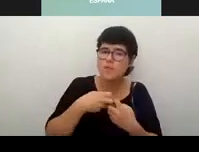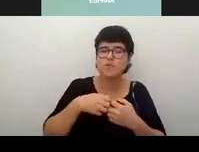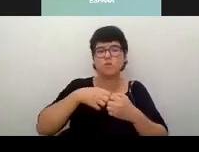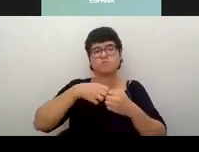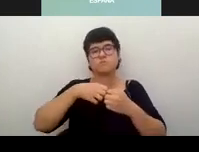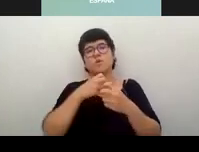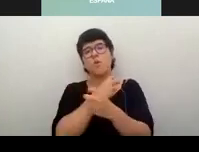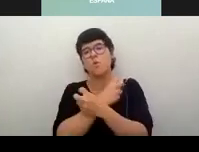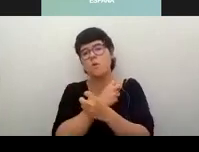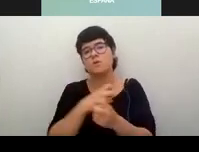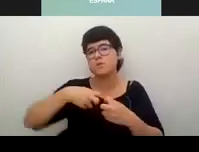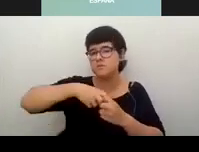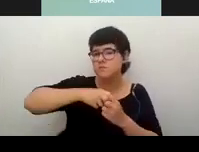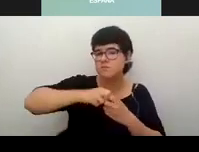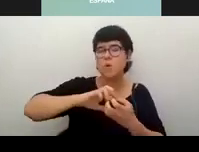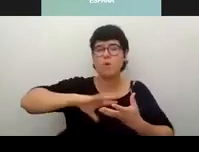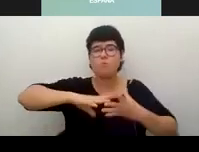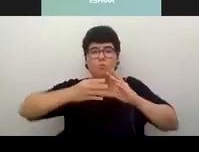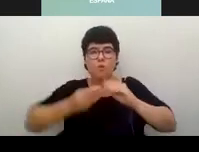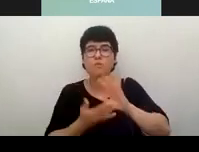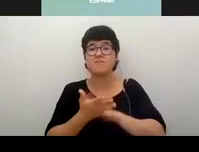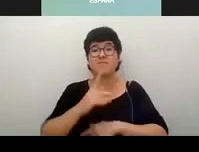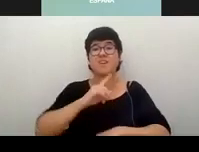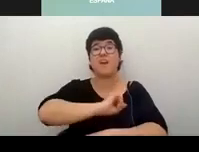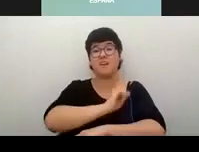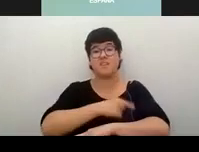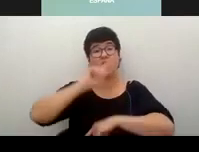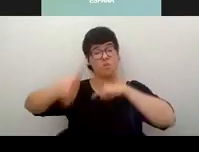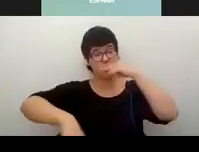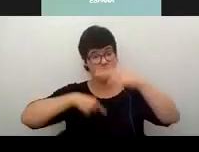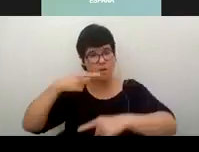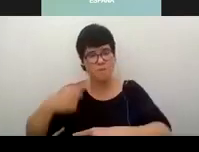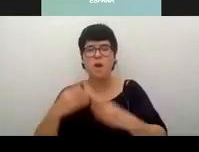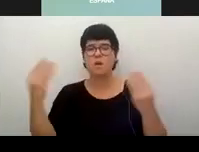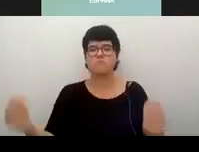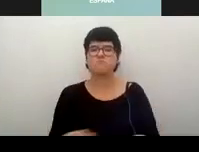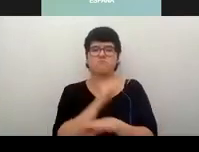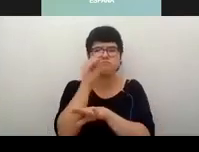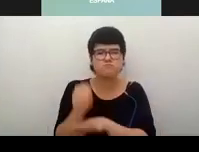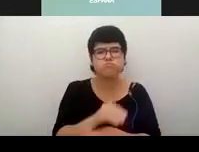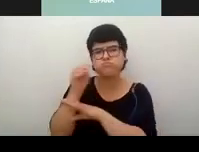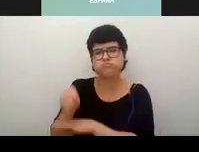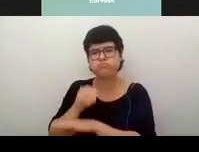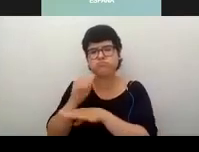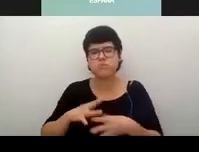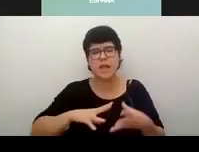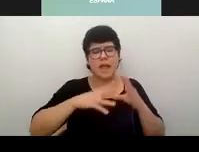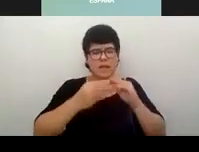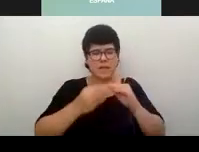músculos, y después del ejercicio lo que va a primar es la reparación de estos tejidos dañados.